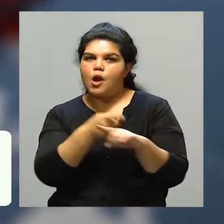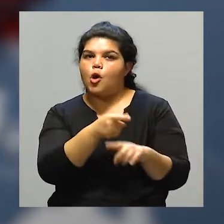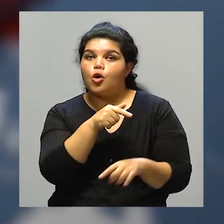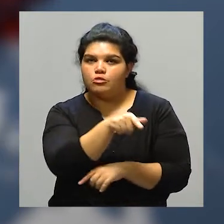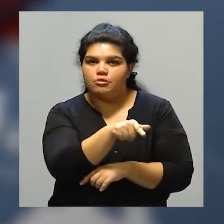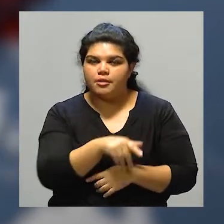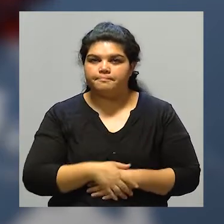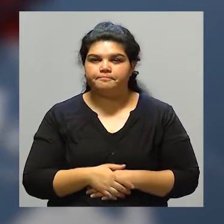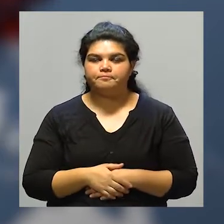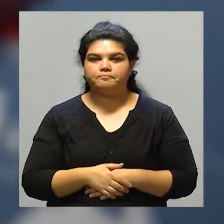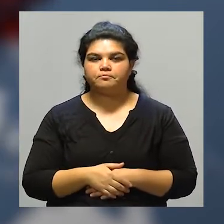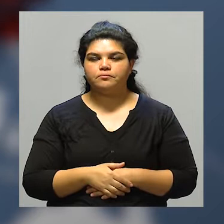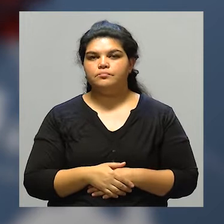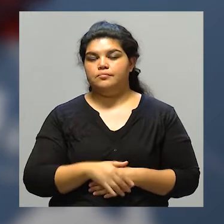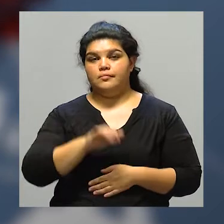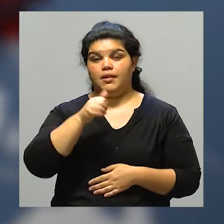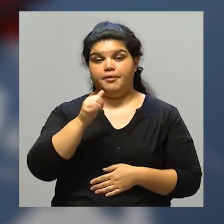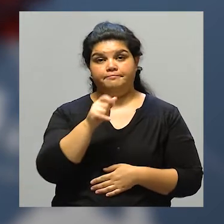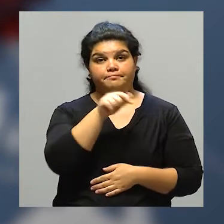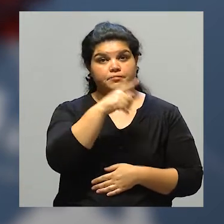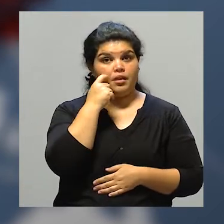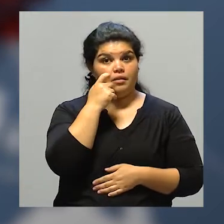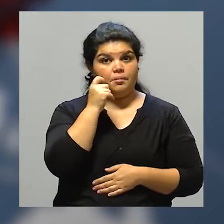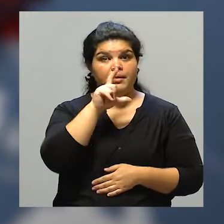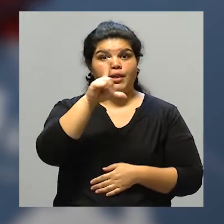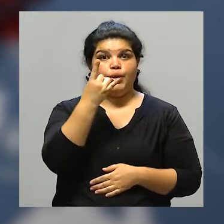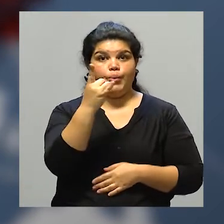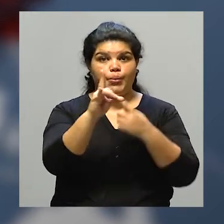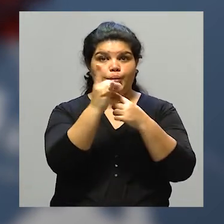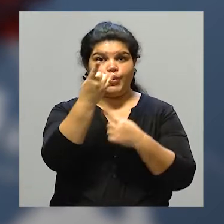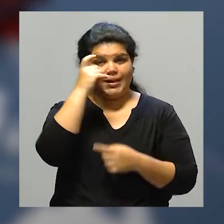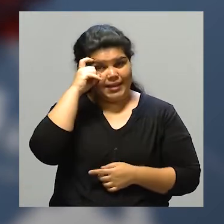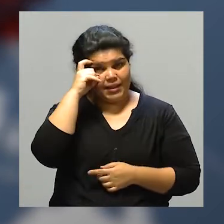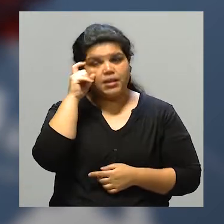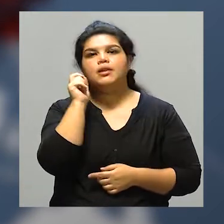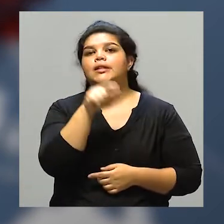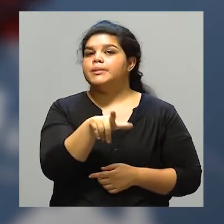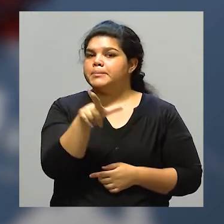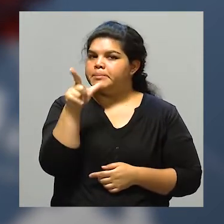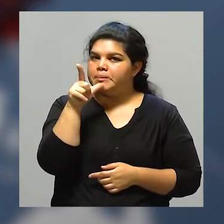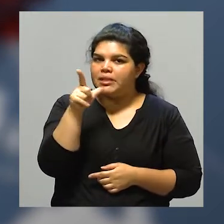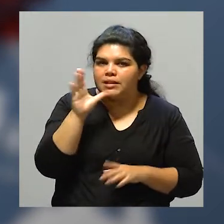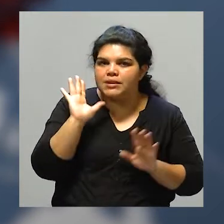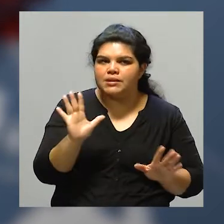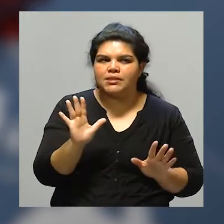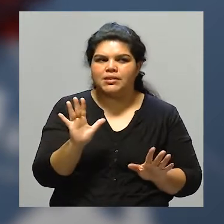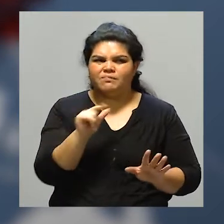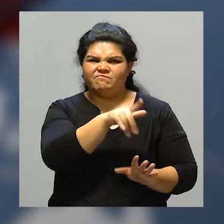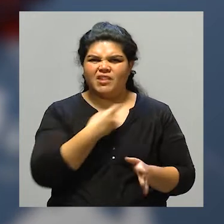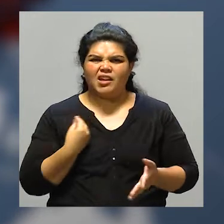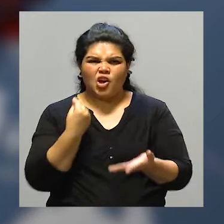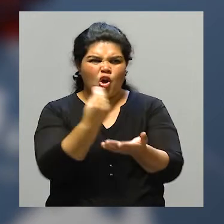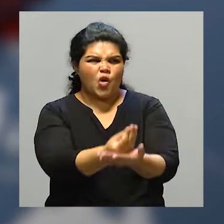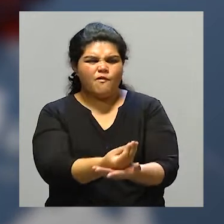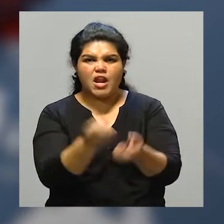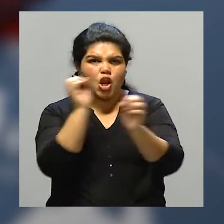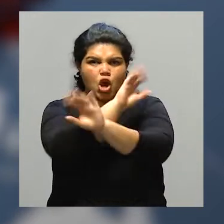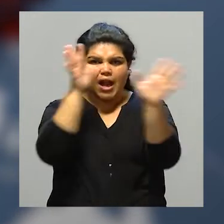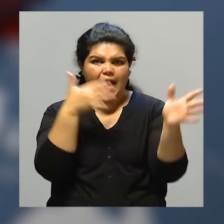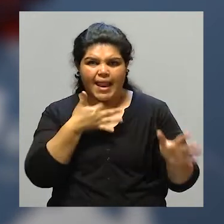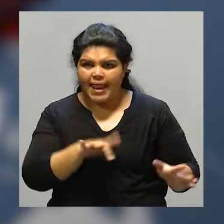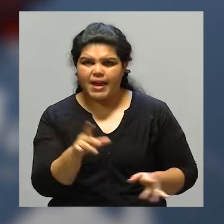presidente actual, Iván Duque? Porque definitivamente eso va a hacer que favorezca un candidato o perjudique a otro. Claro,